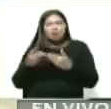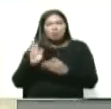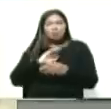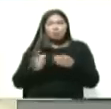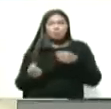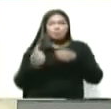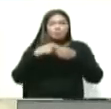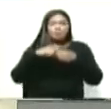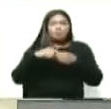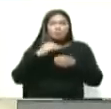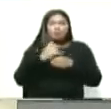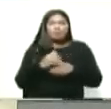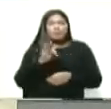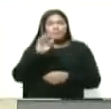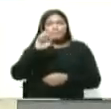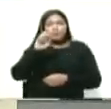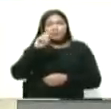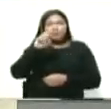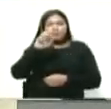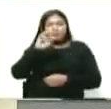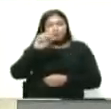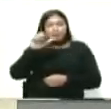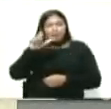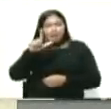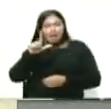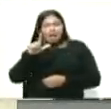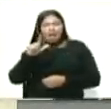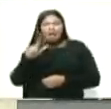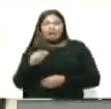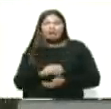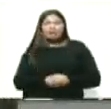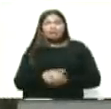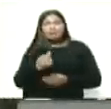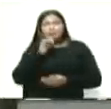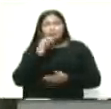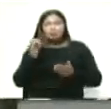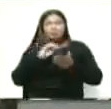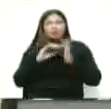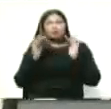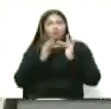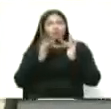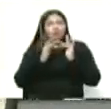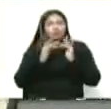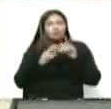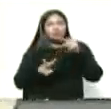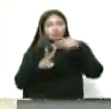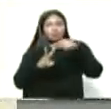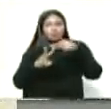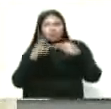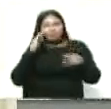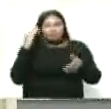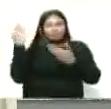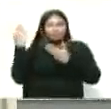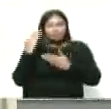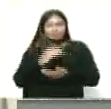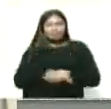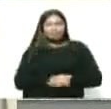programa Pedofilia es Crimen. Con esta información yo retorno el contacto a los estudios de Venezolana de Televisión. Adelante.